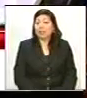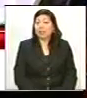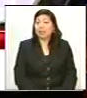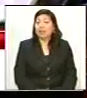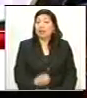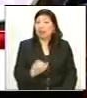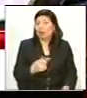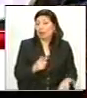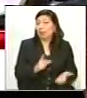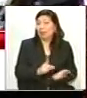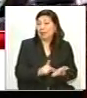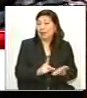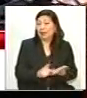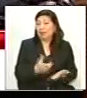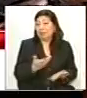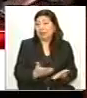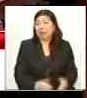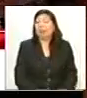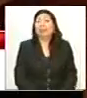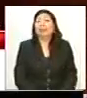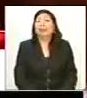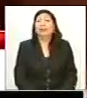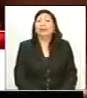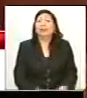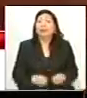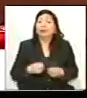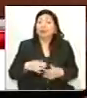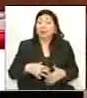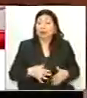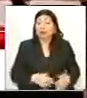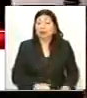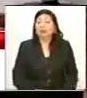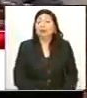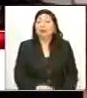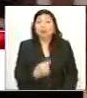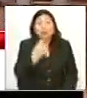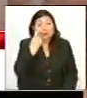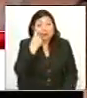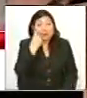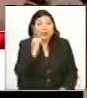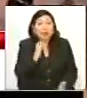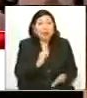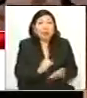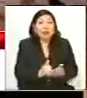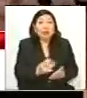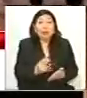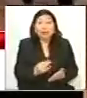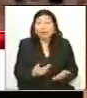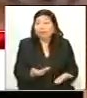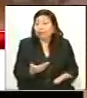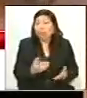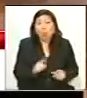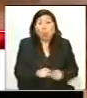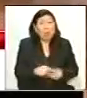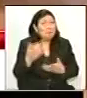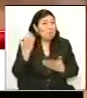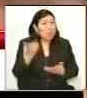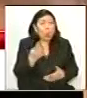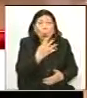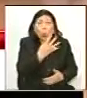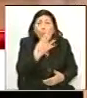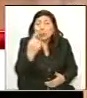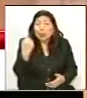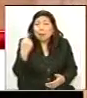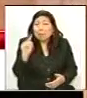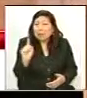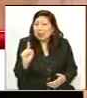de Lima, que pretenden nuevamente hacer descolmataciones, ver de que no suceda lo que sucedió en Piura. En Piura, 400